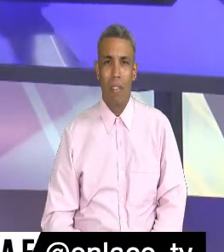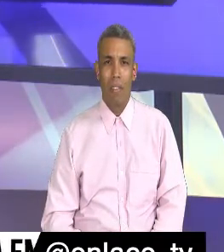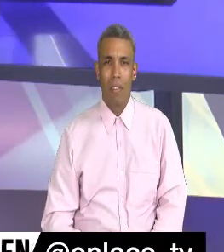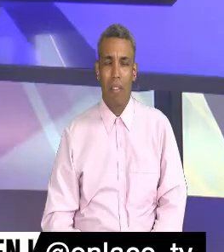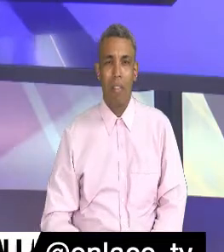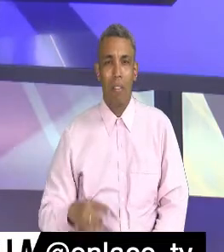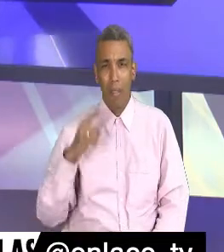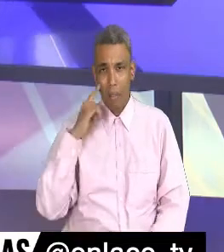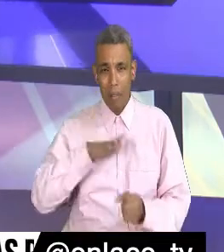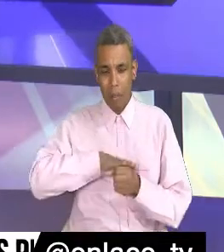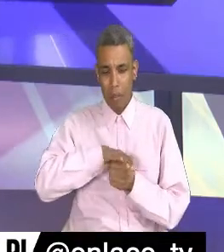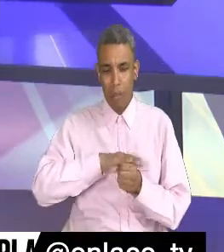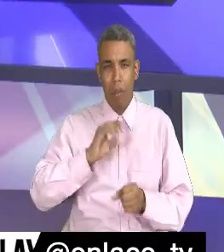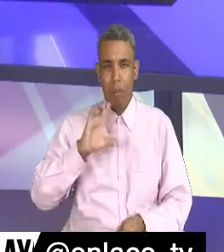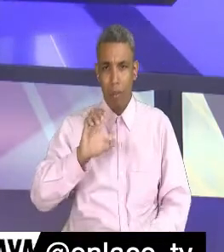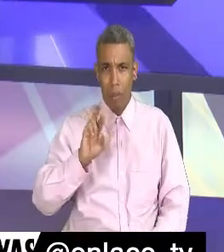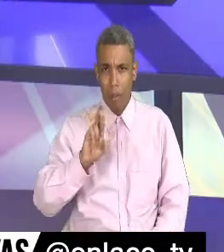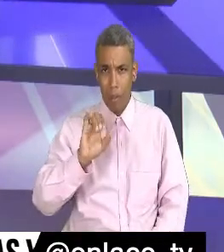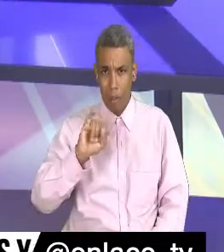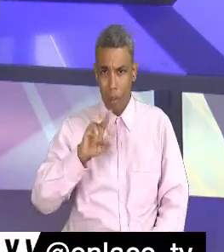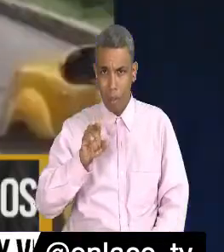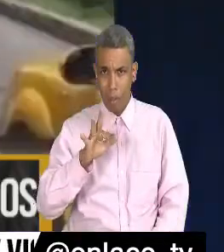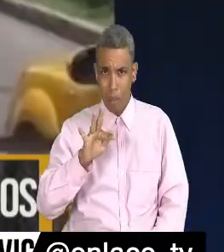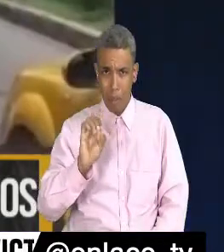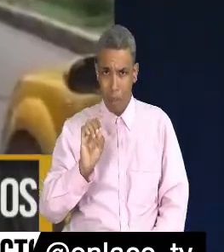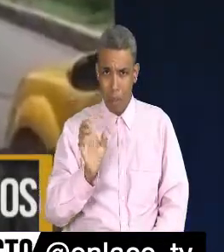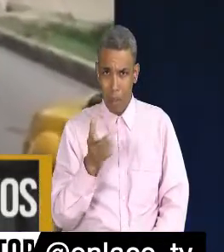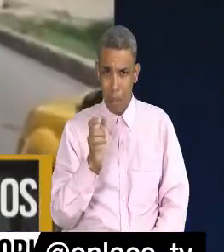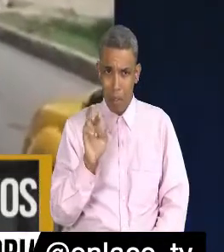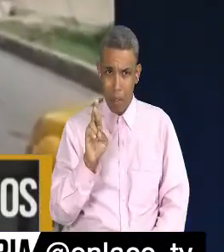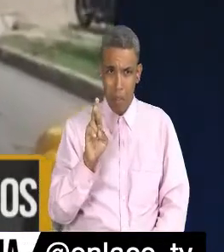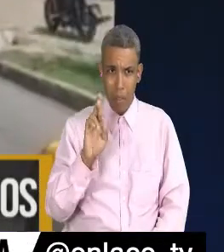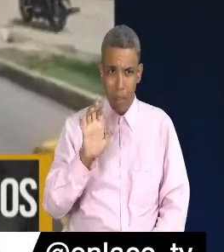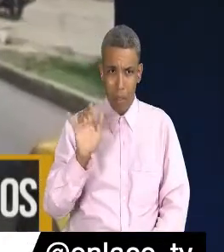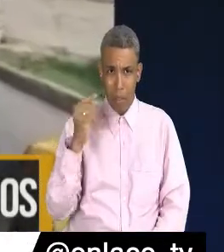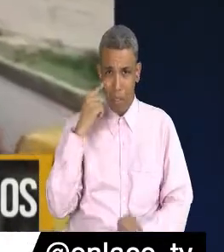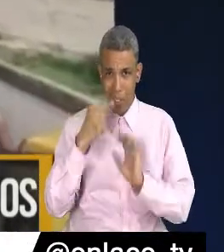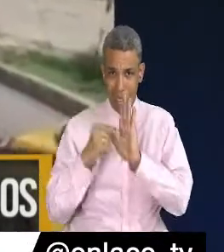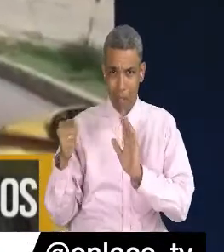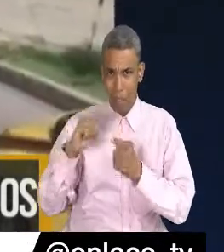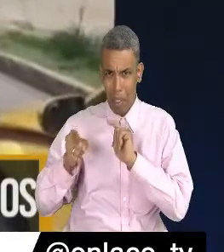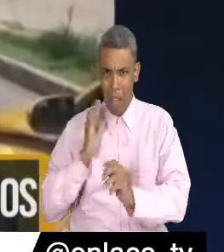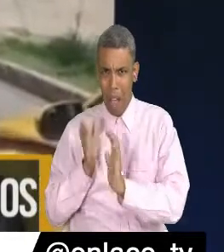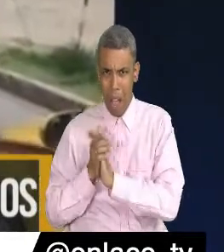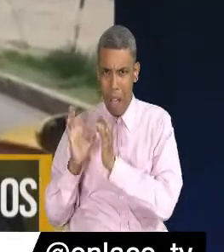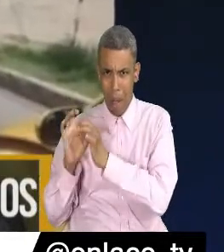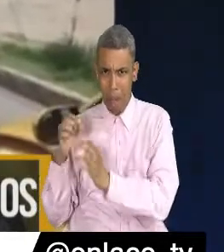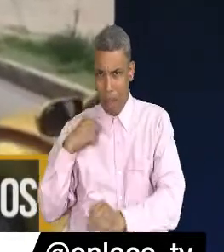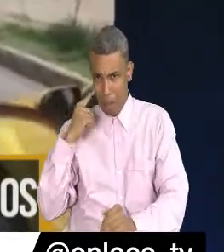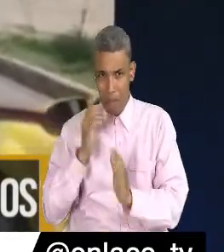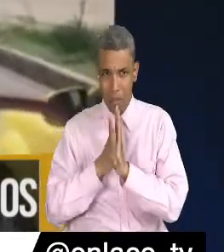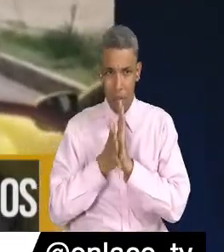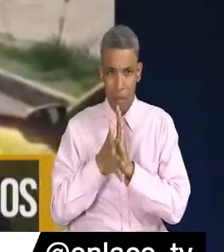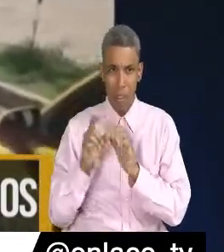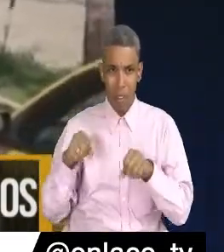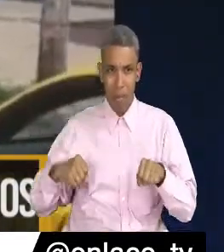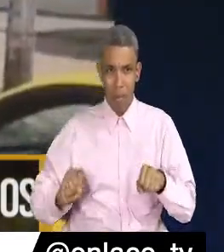de los hechos, narró su versión de lo sucedido. Pues acababa de dejar la niña del colegio, iba para la